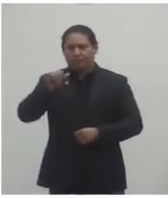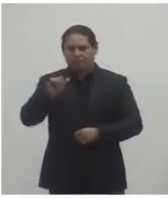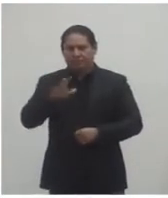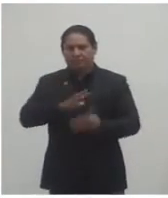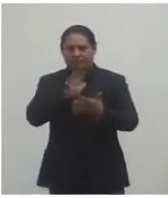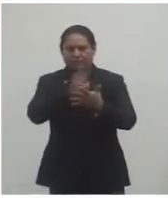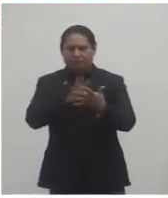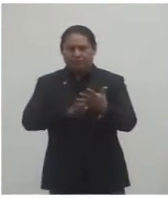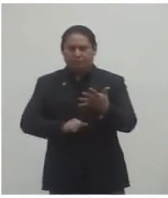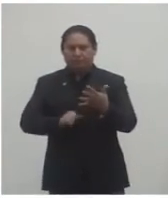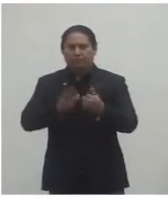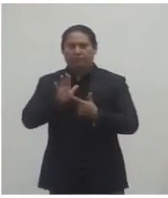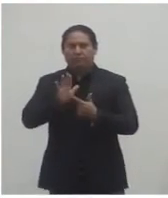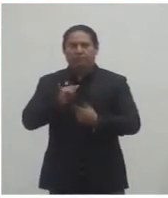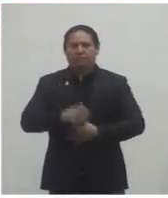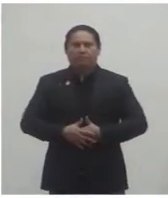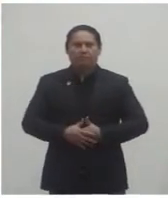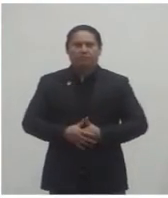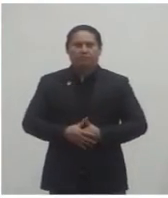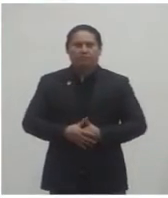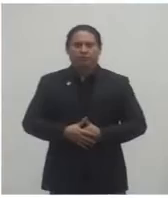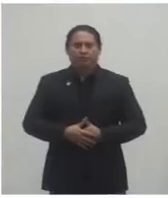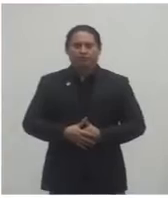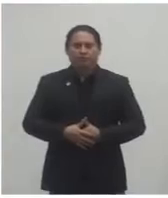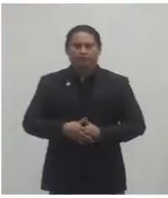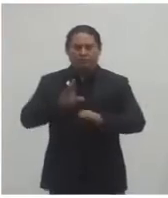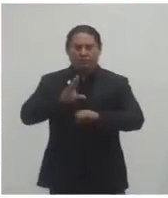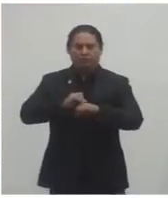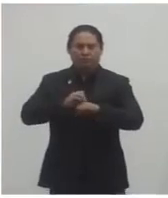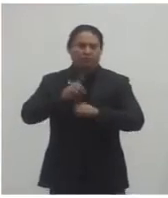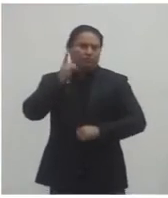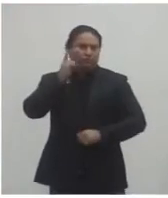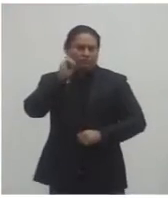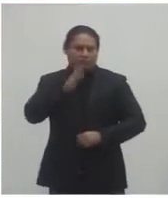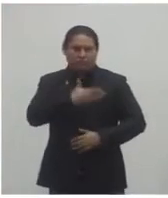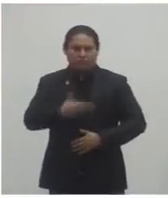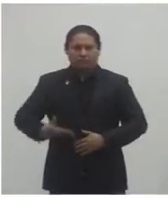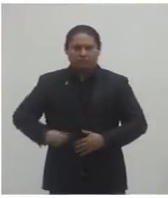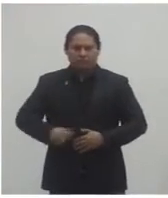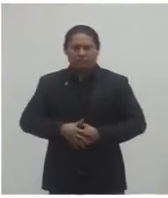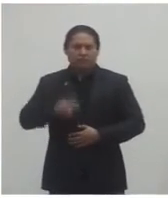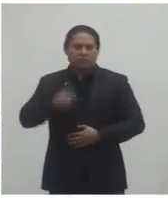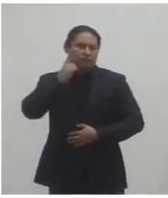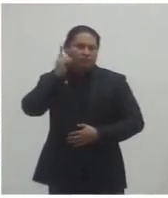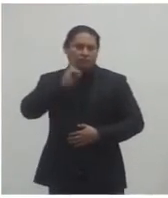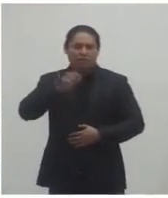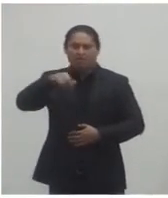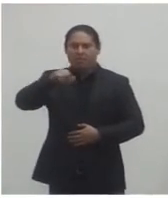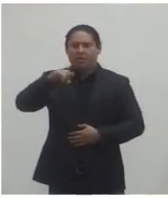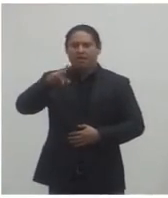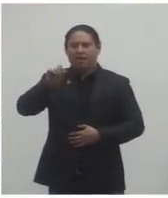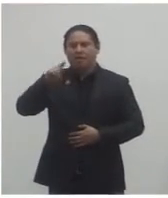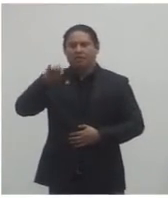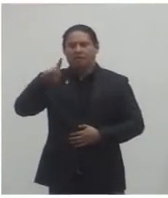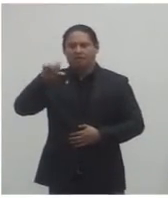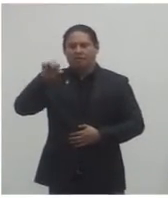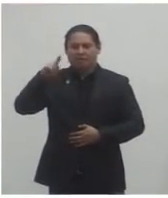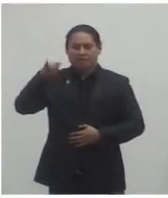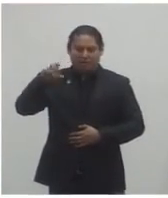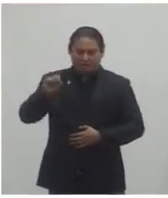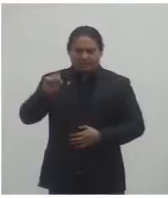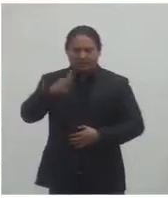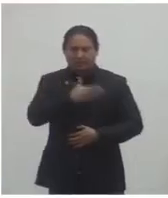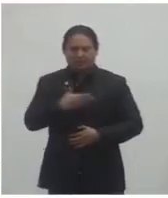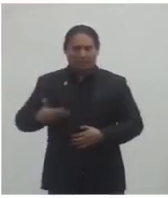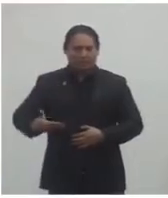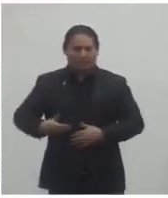Torres de lectura al documento de cuenta. Con su venia, diputada presidenta. Diputada María de Los Ángeles Trejo, presidenta